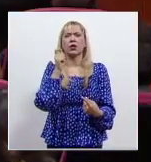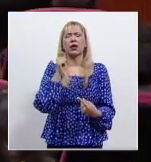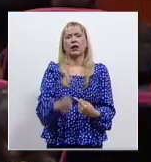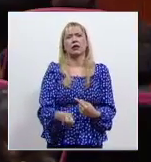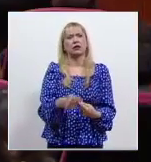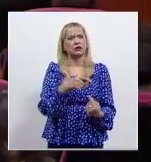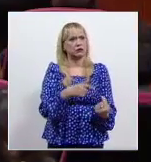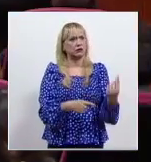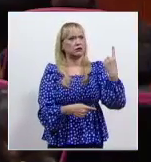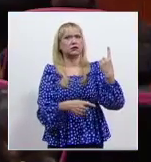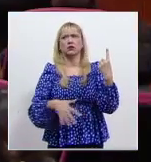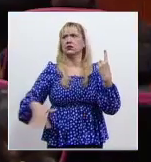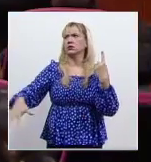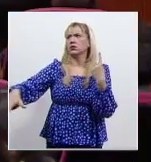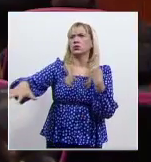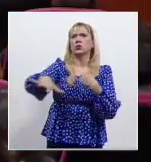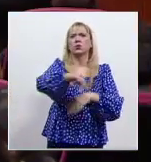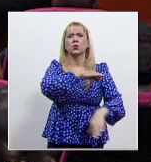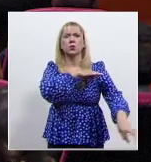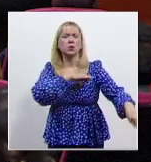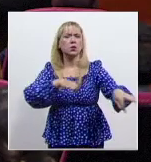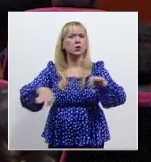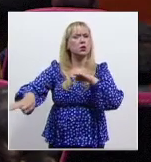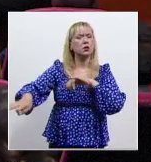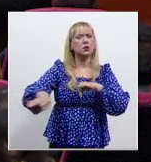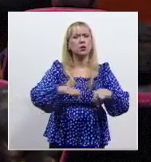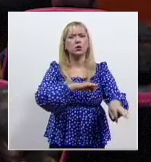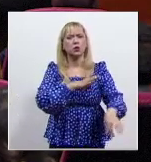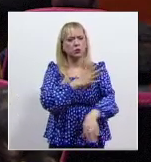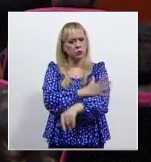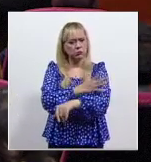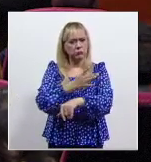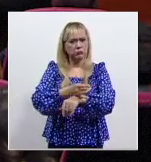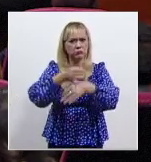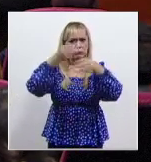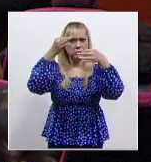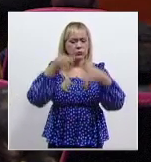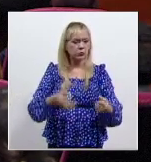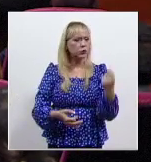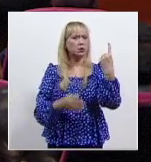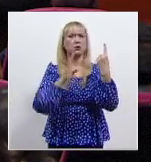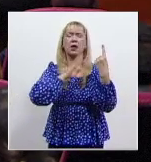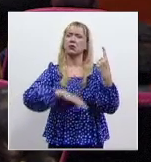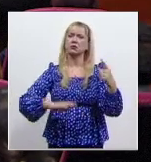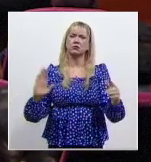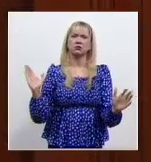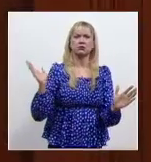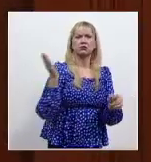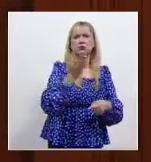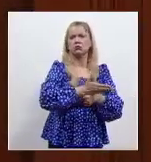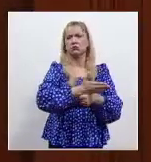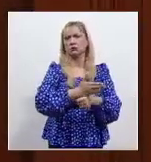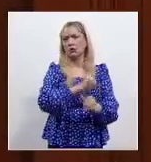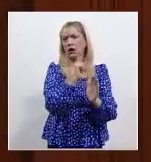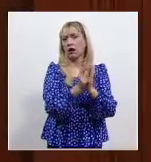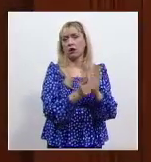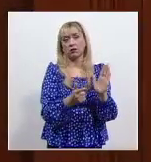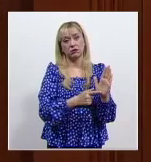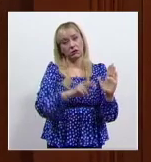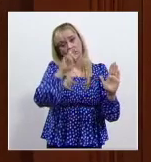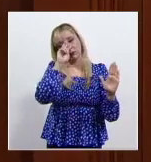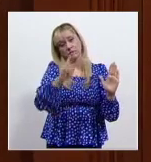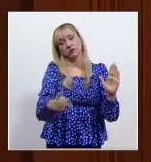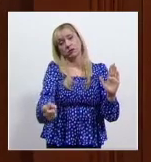deslegitiman el trabajo que la gran mayoría realiza en estricto apego al marco legal. Solo de esta